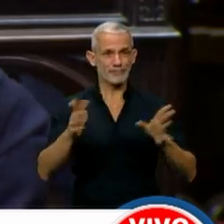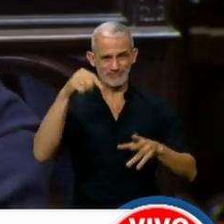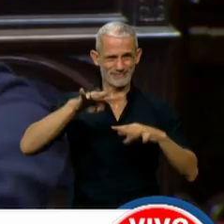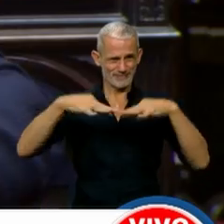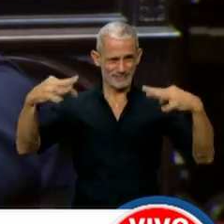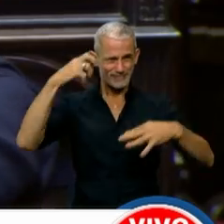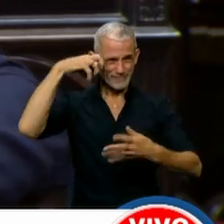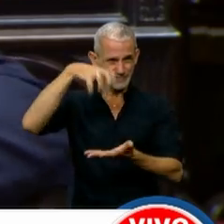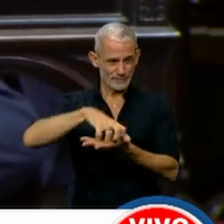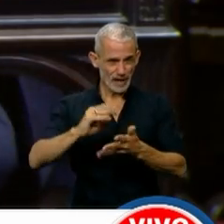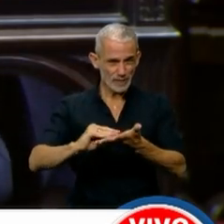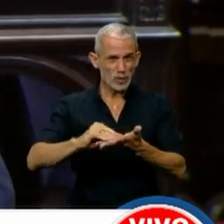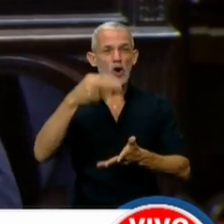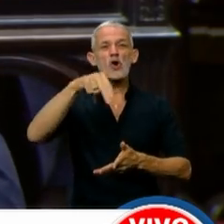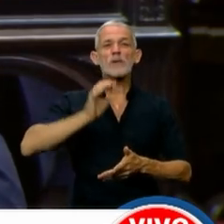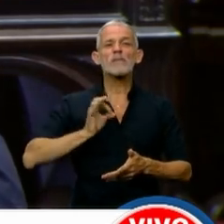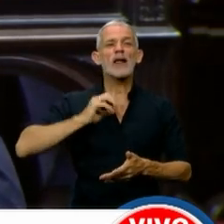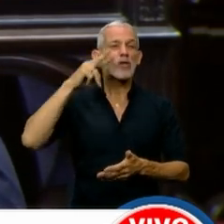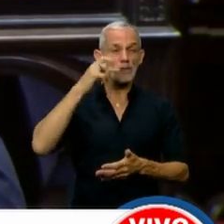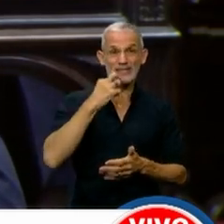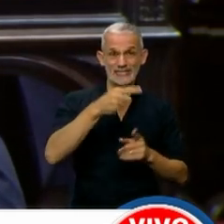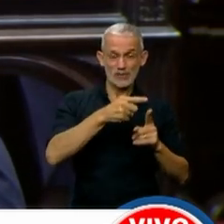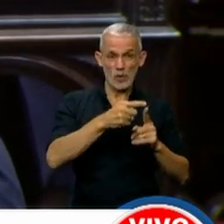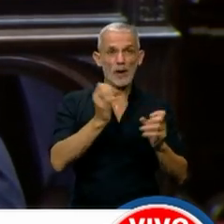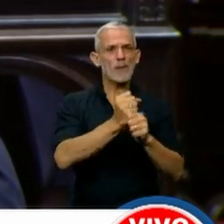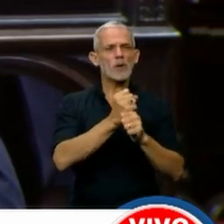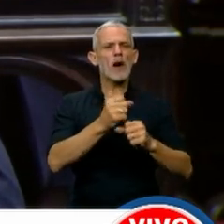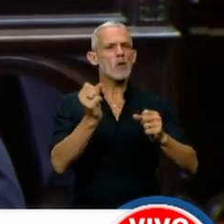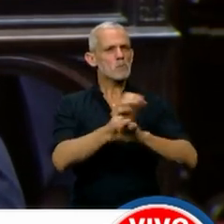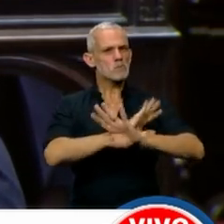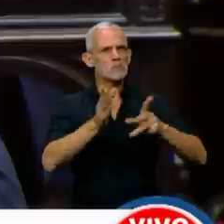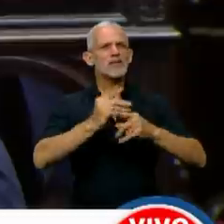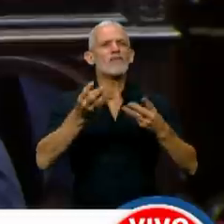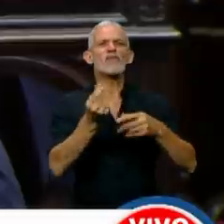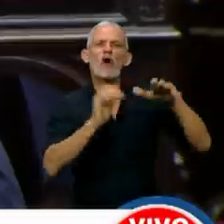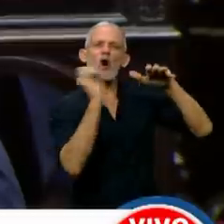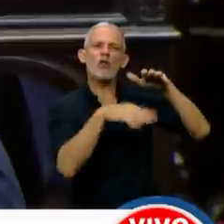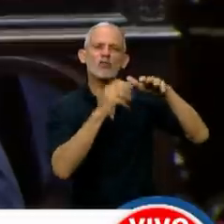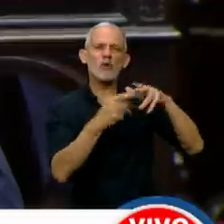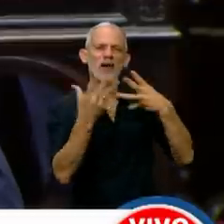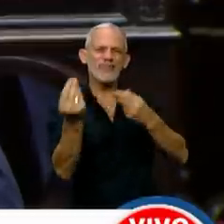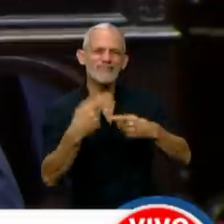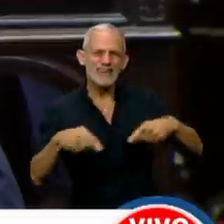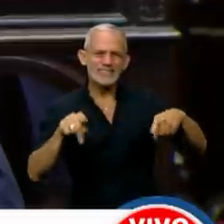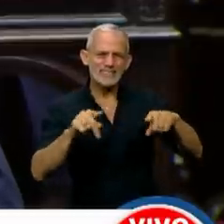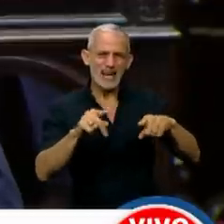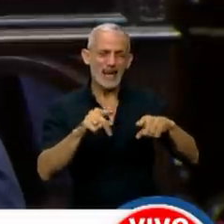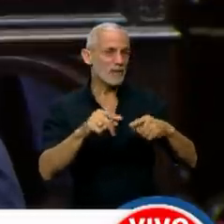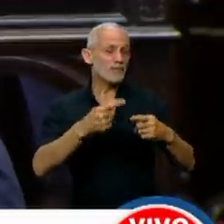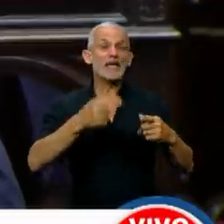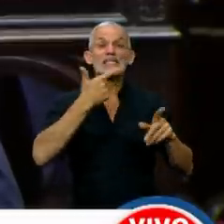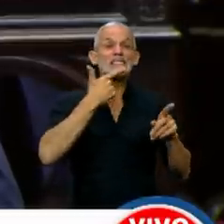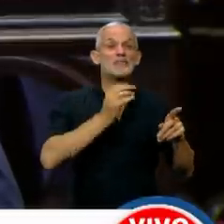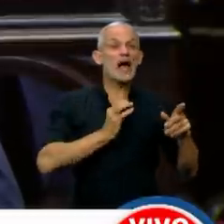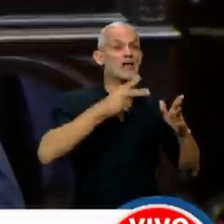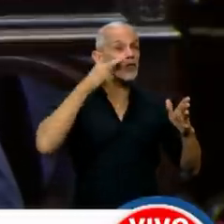este recinto en noviembre del 2019 la media sanción del fondo de la defensa que en septiembre del